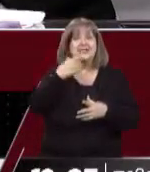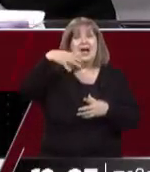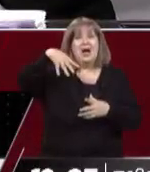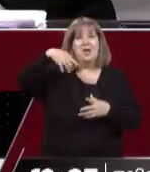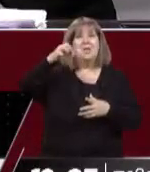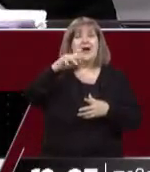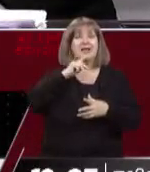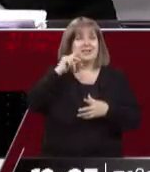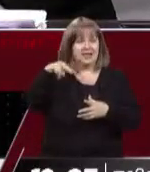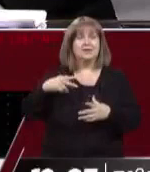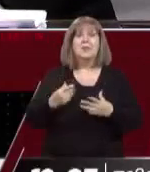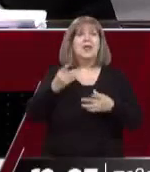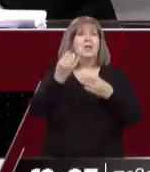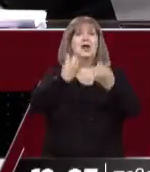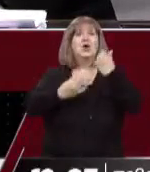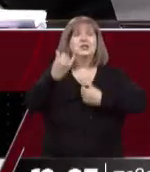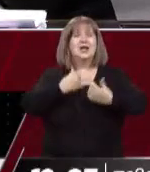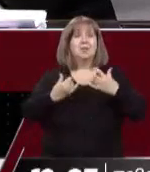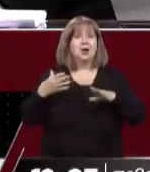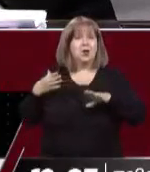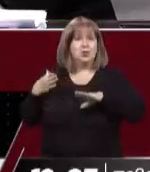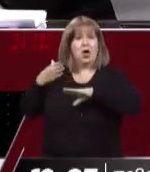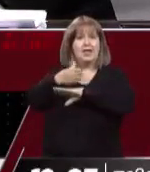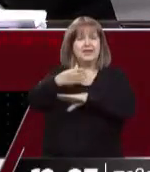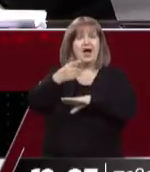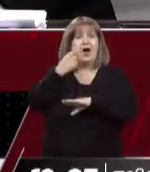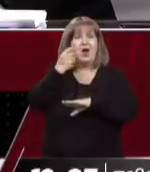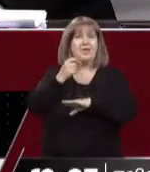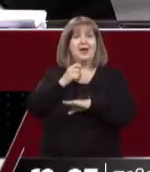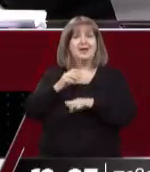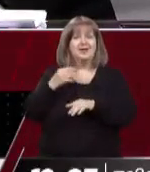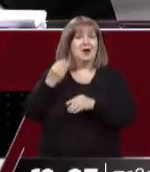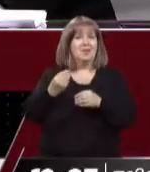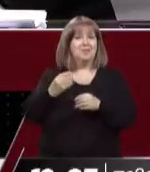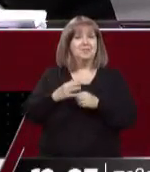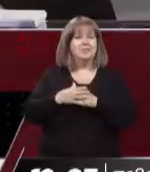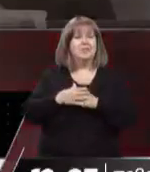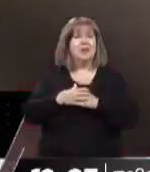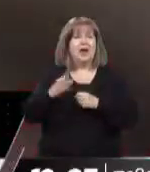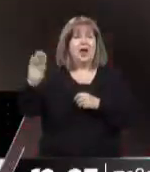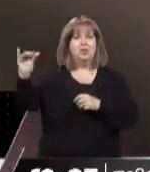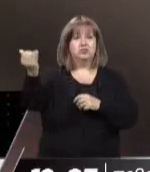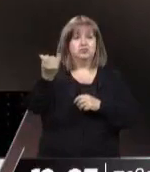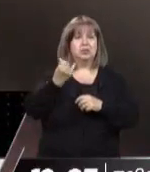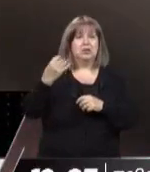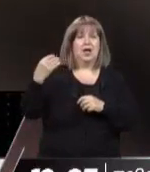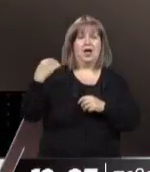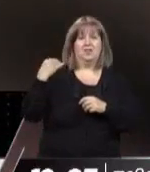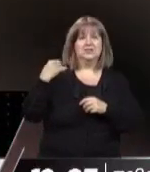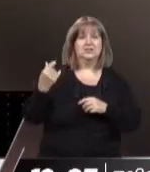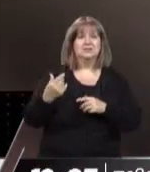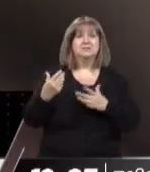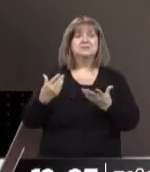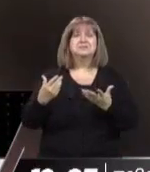¿Apenas cuando vos estabas ahí cuando apenas se le entra todo? Sí, de hecho, él me habla a mí primero.